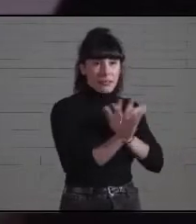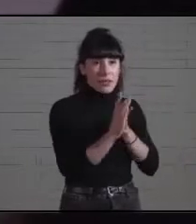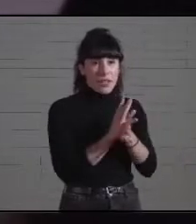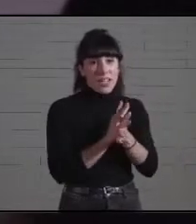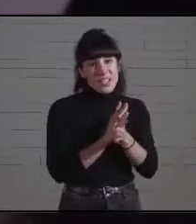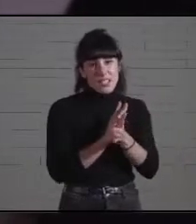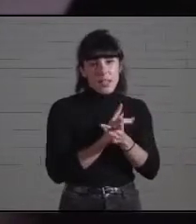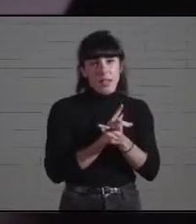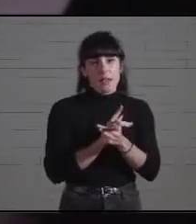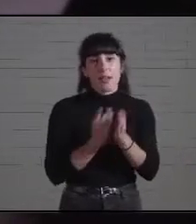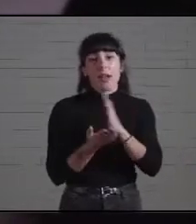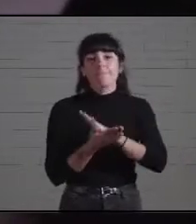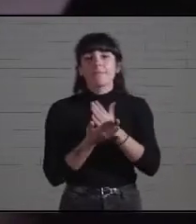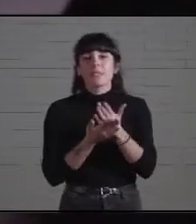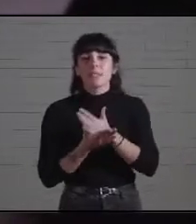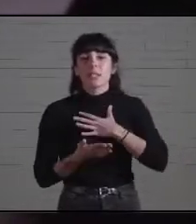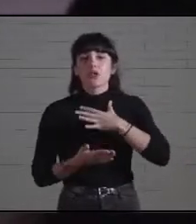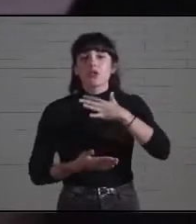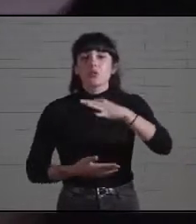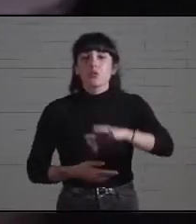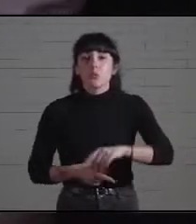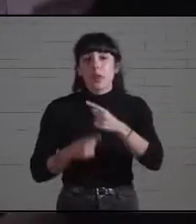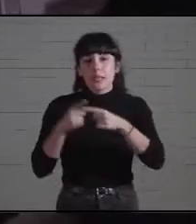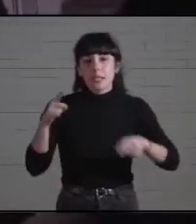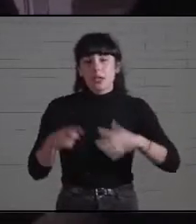los paneles que se usan ahora en las encuestas,